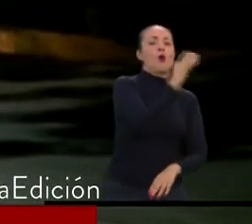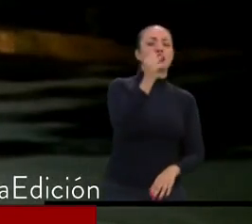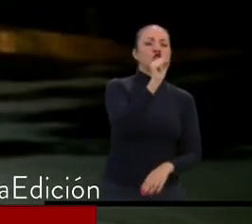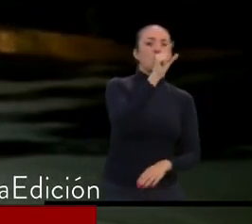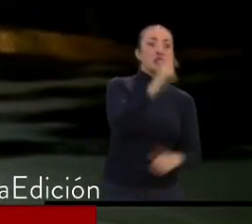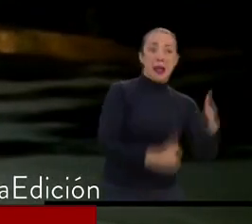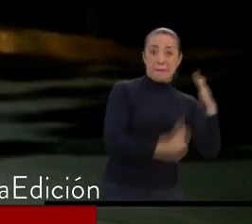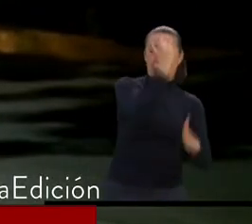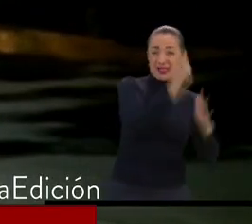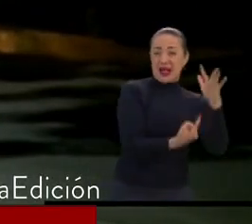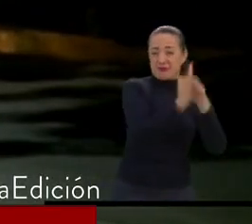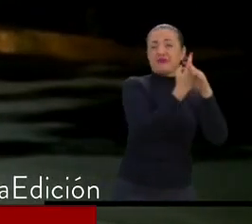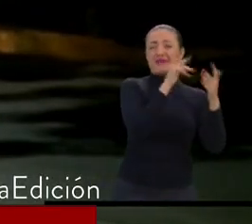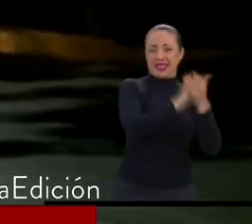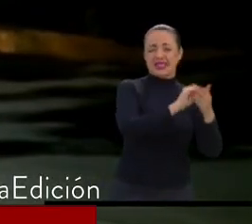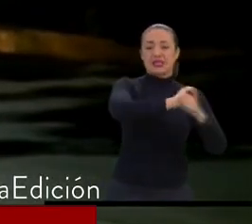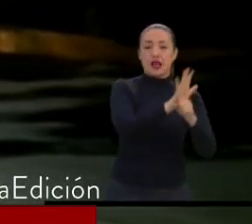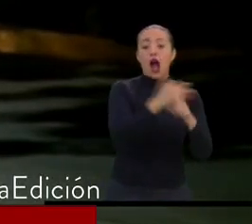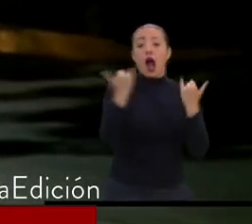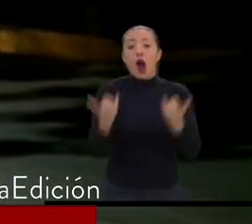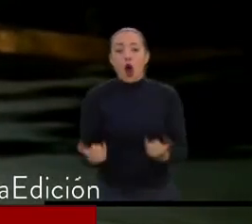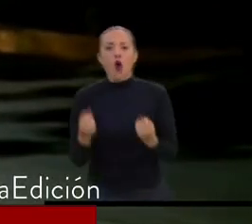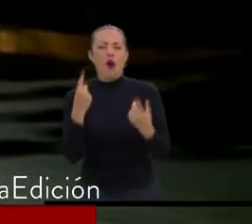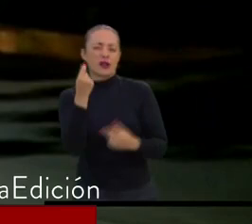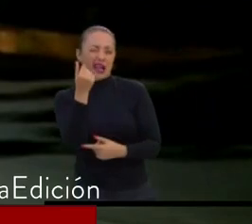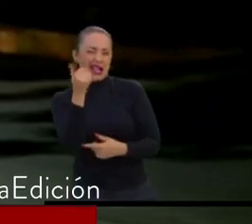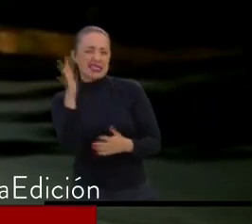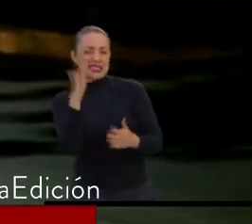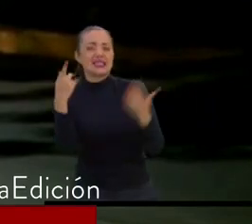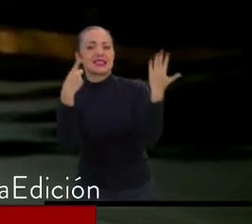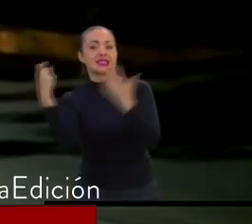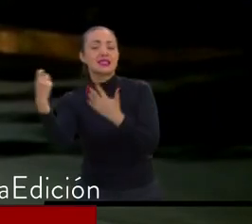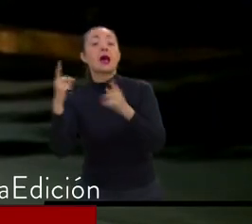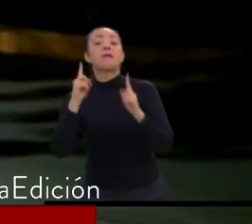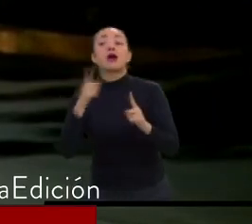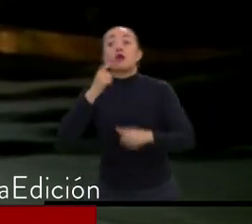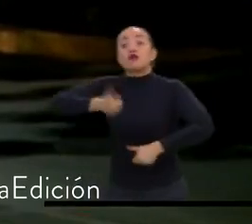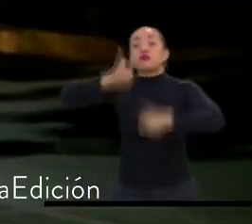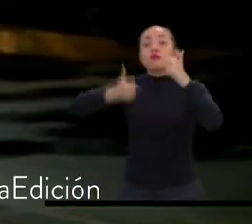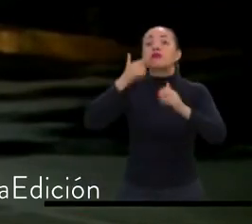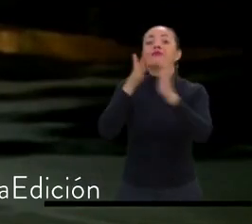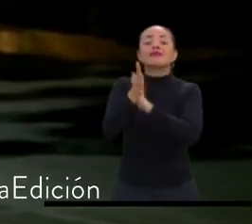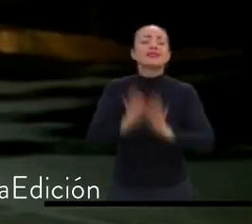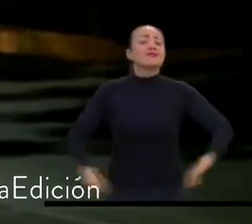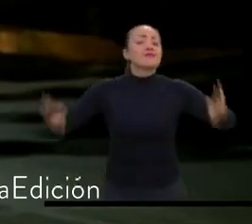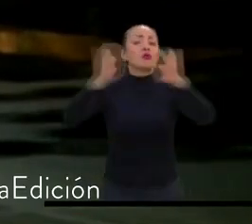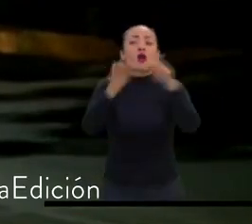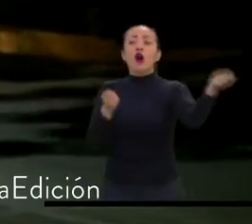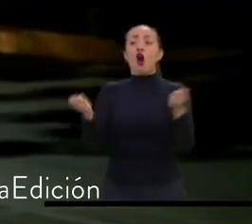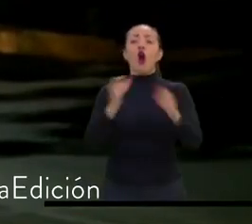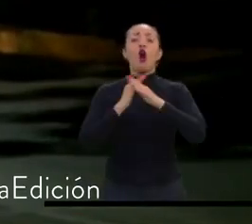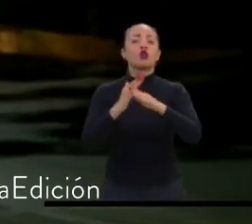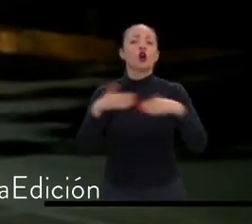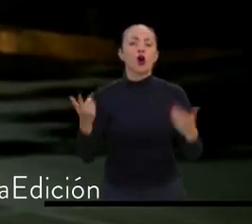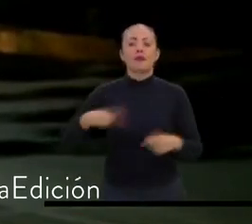Hoy hay casi 600. Sin embargo, las autoridades insisten en que la única forma de combatir el virus es